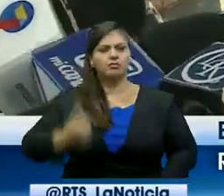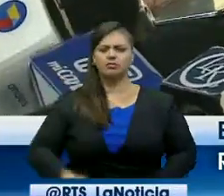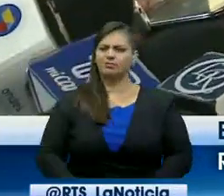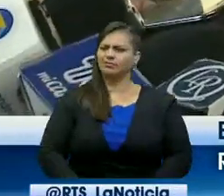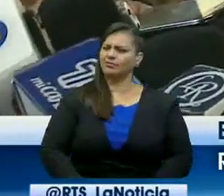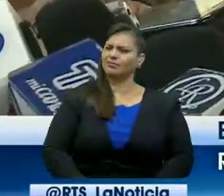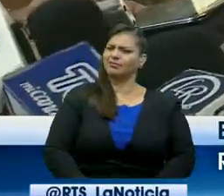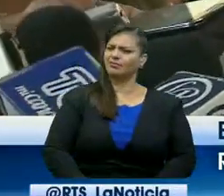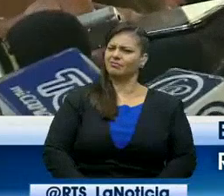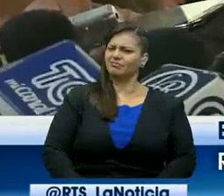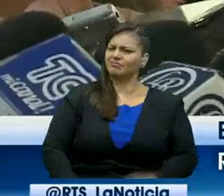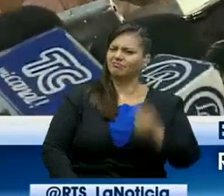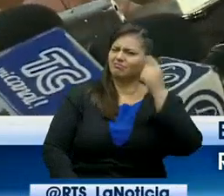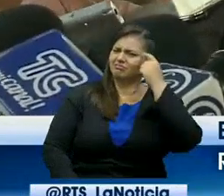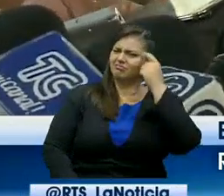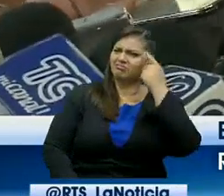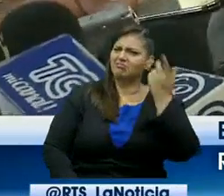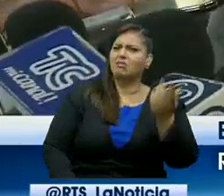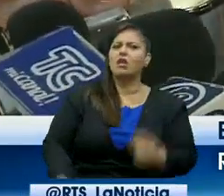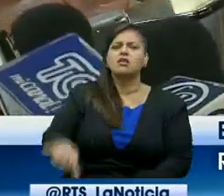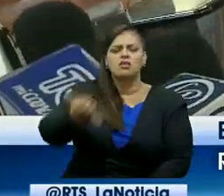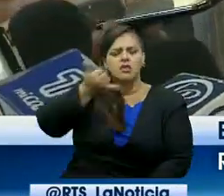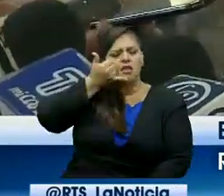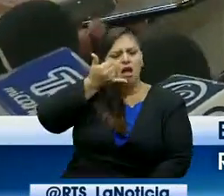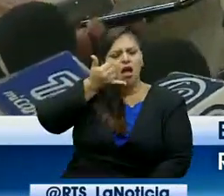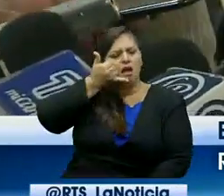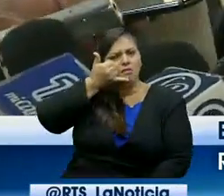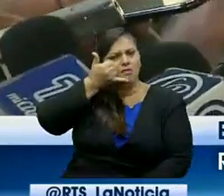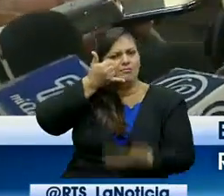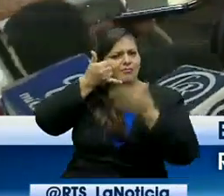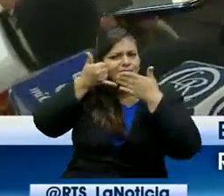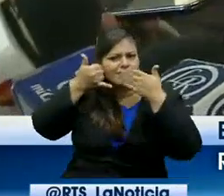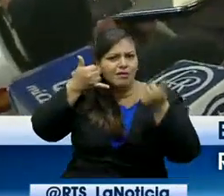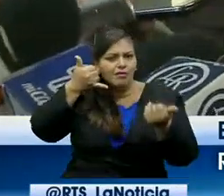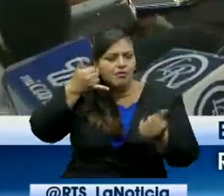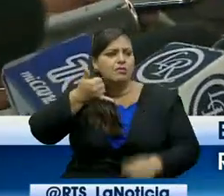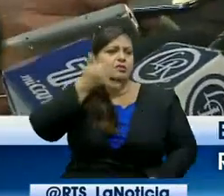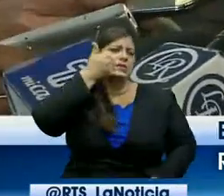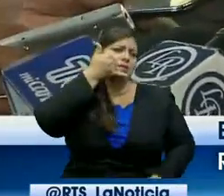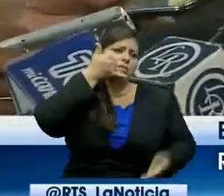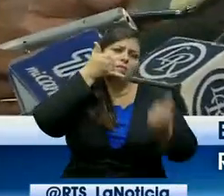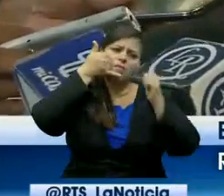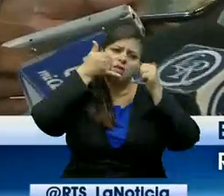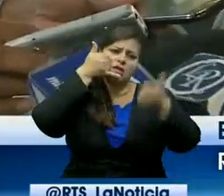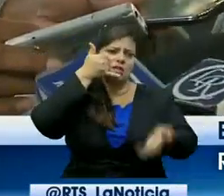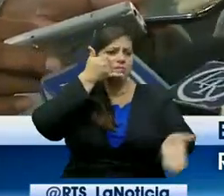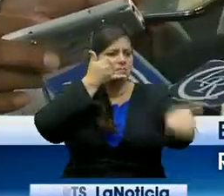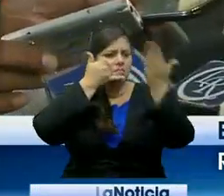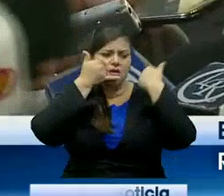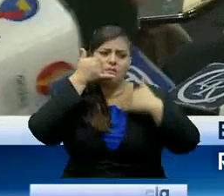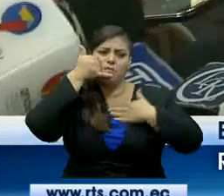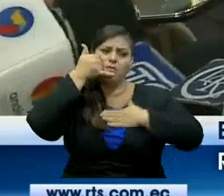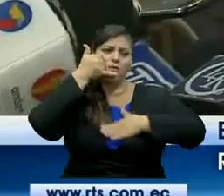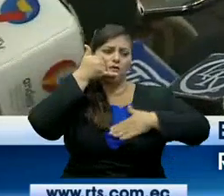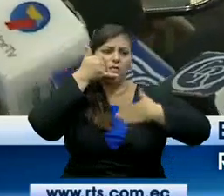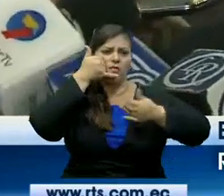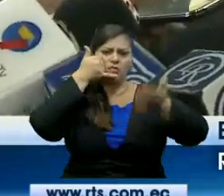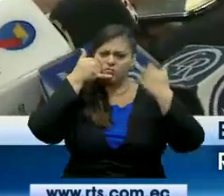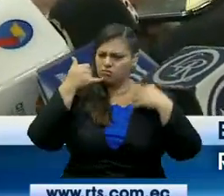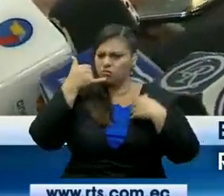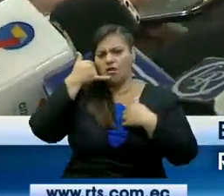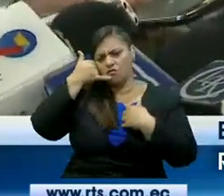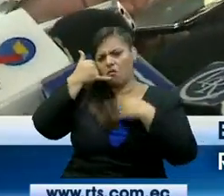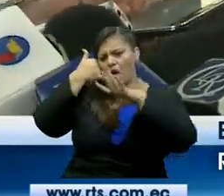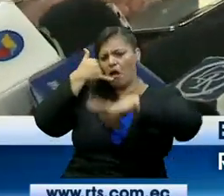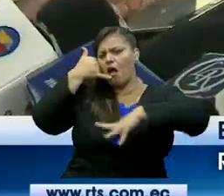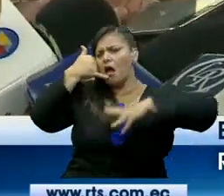más solidario llamar y decir, fiscal, oye, mañana necesitamos la ampliación de tu versión. Yo venía con el mayor